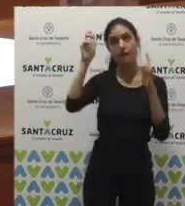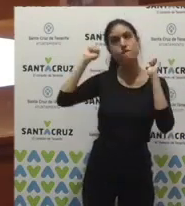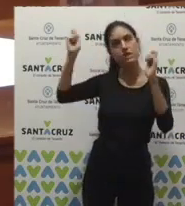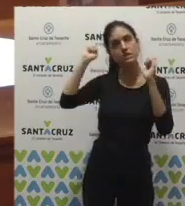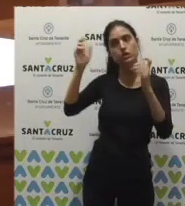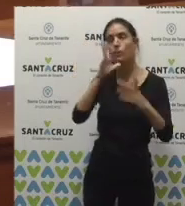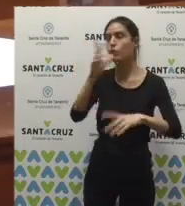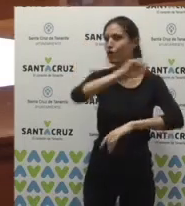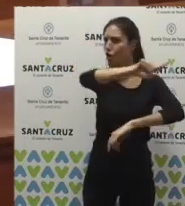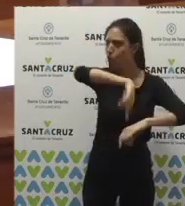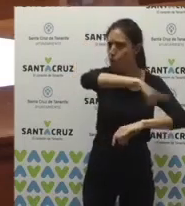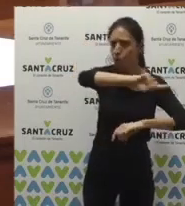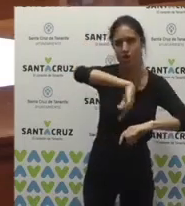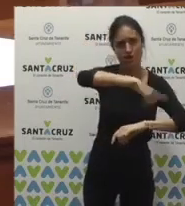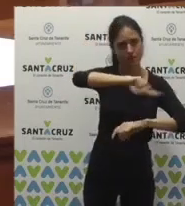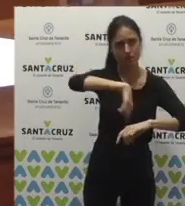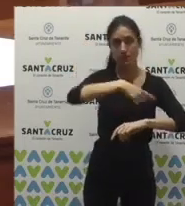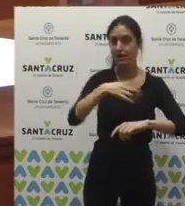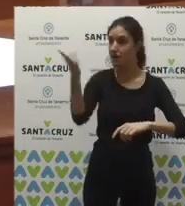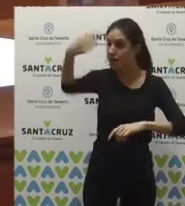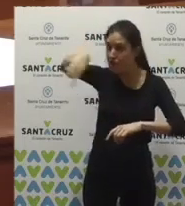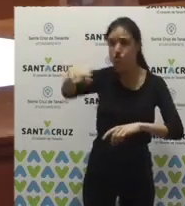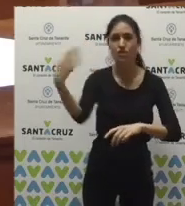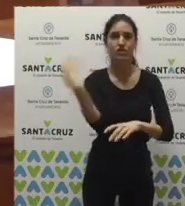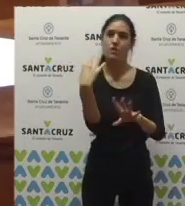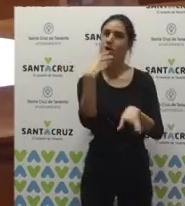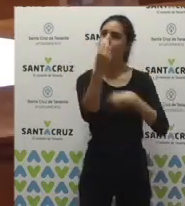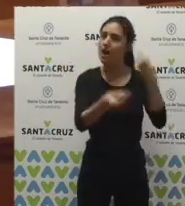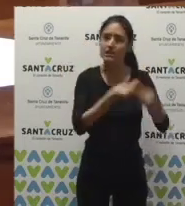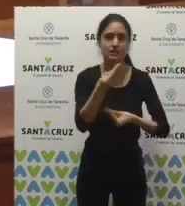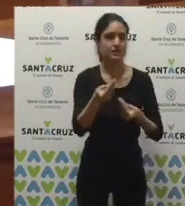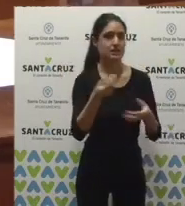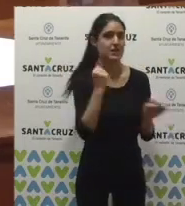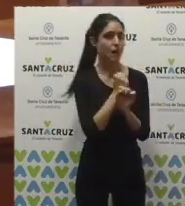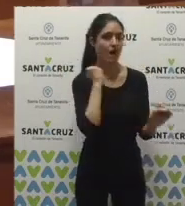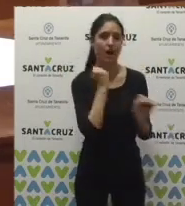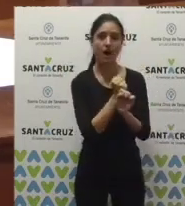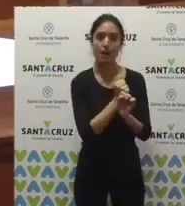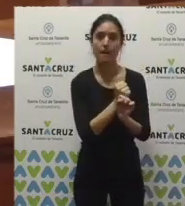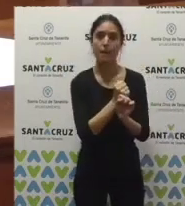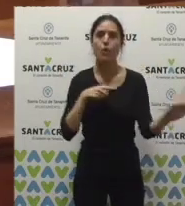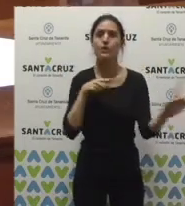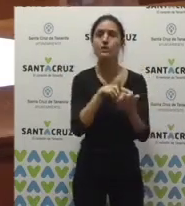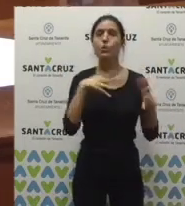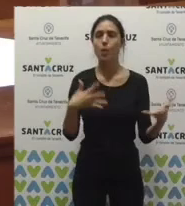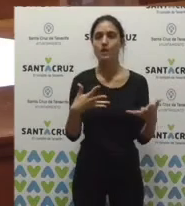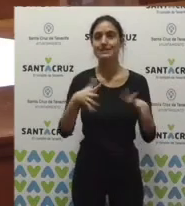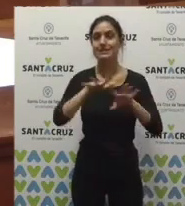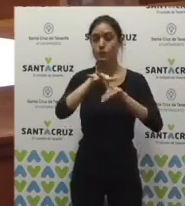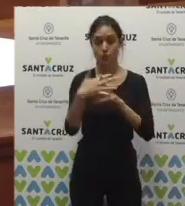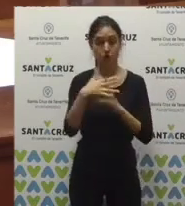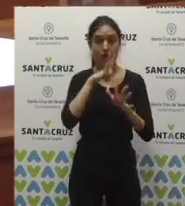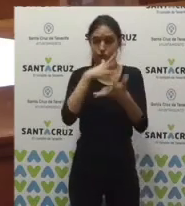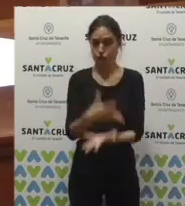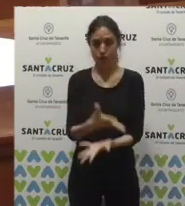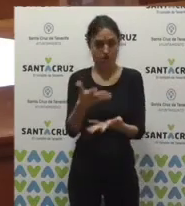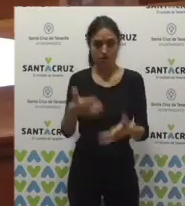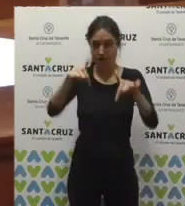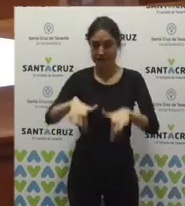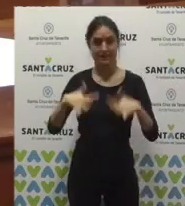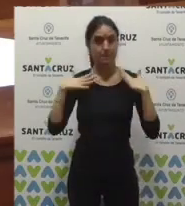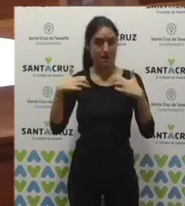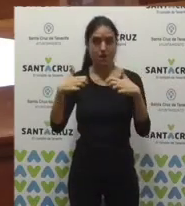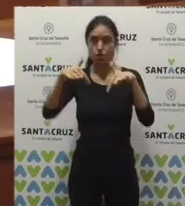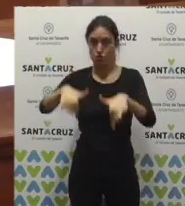horas que han tenido que hacer para llegar a este punto a este hace algunas